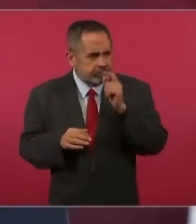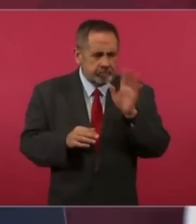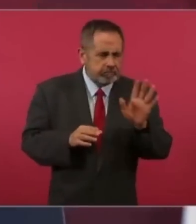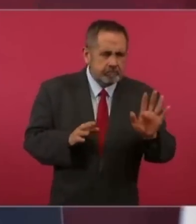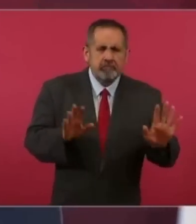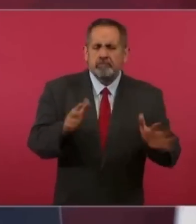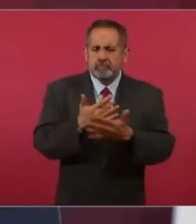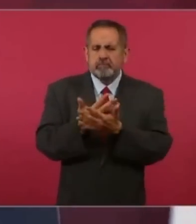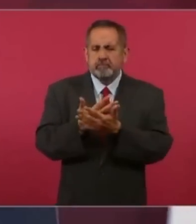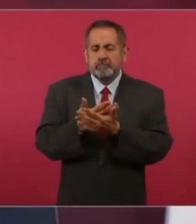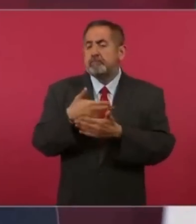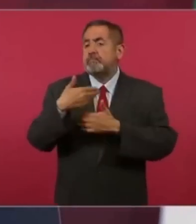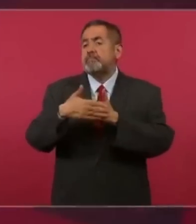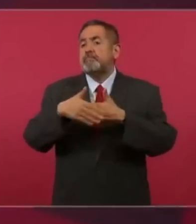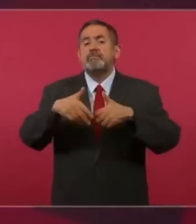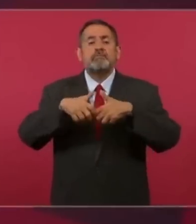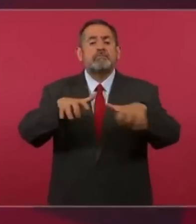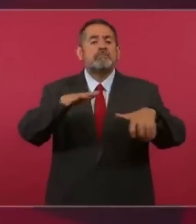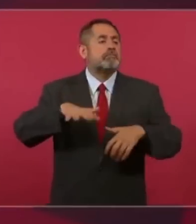pueblos, pues, que